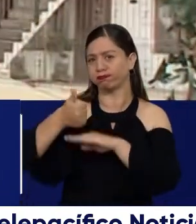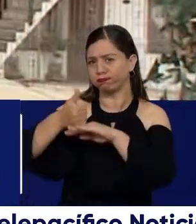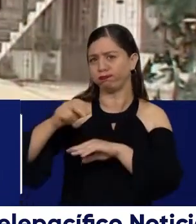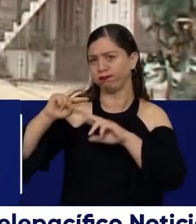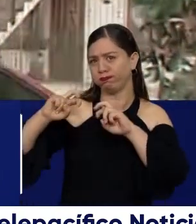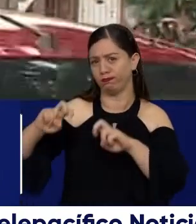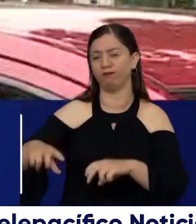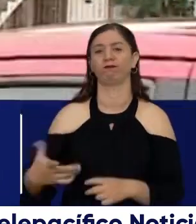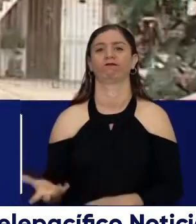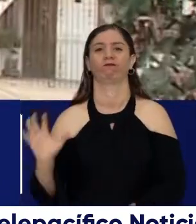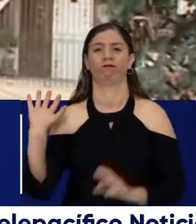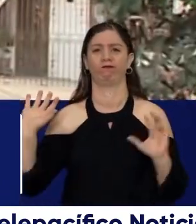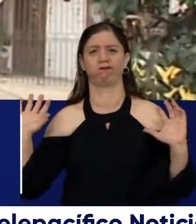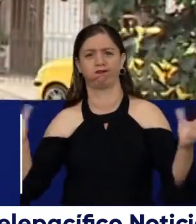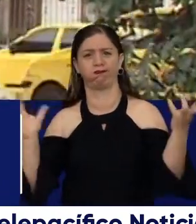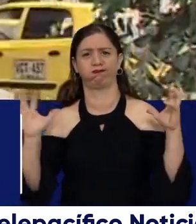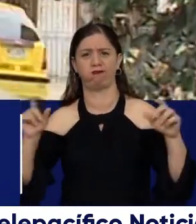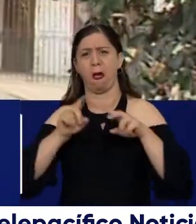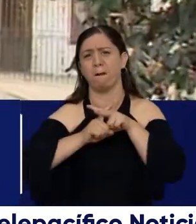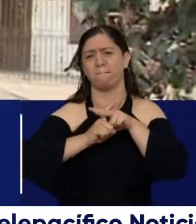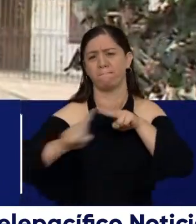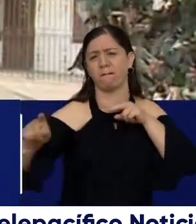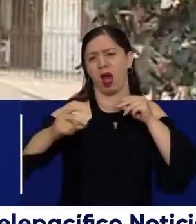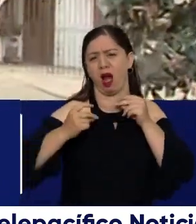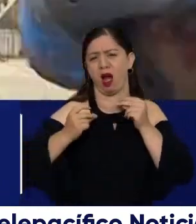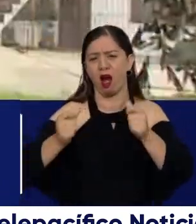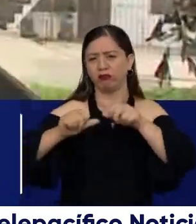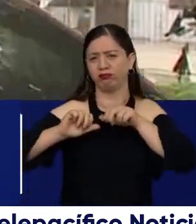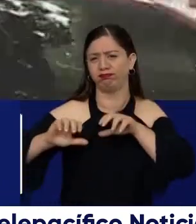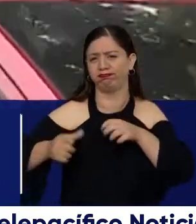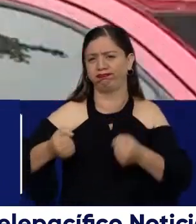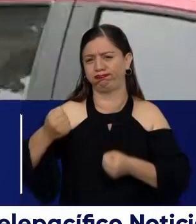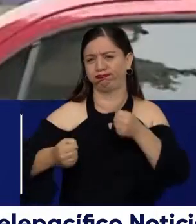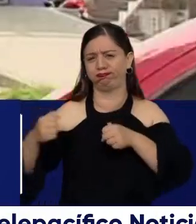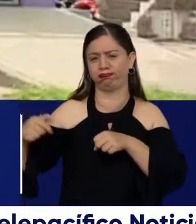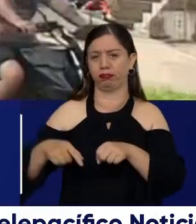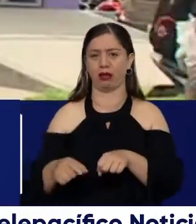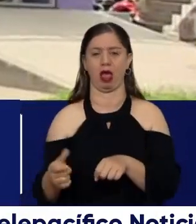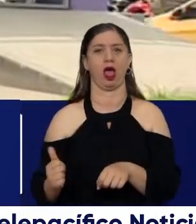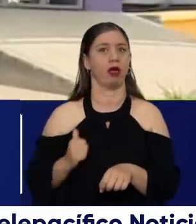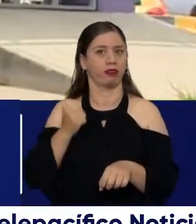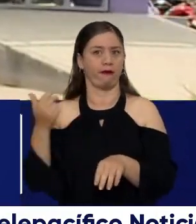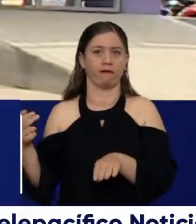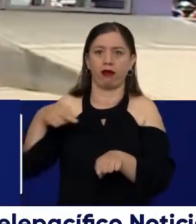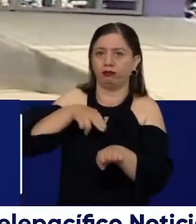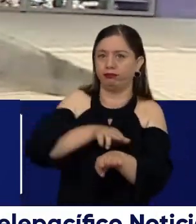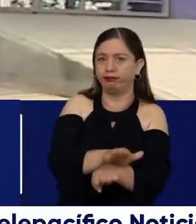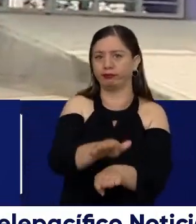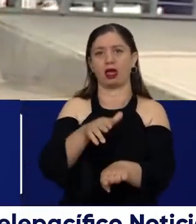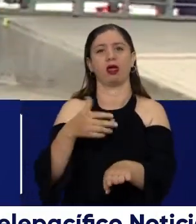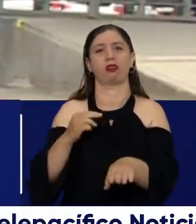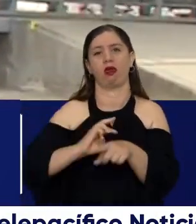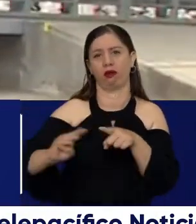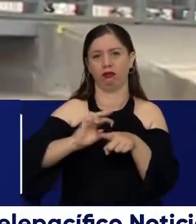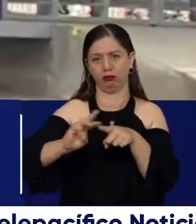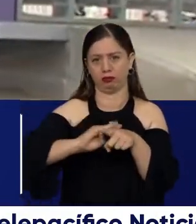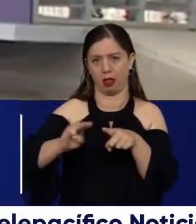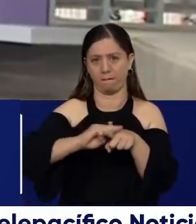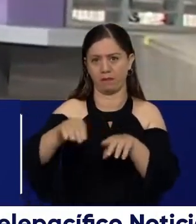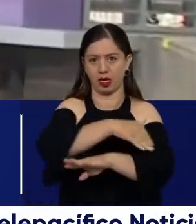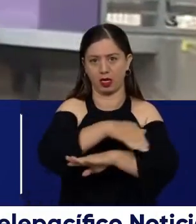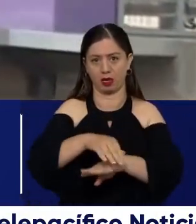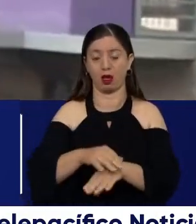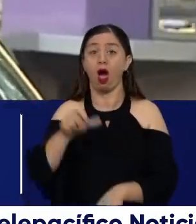la ambulancia transitaba a alta velocidad por este carril exclusivo del sistema de transporte Mío. El peatón